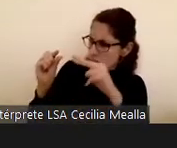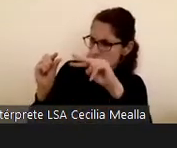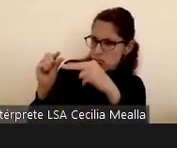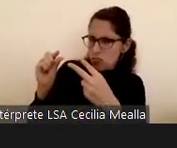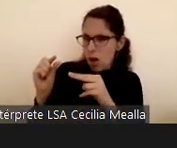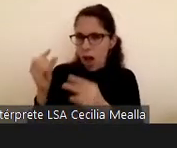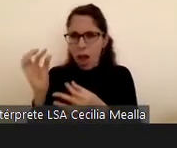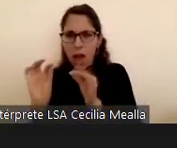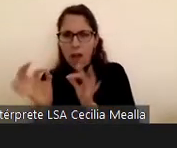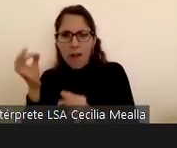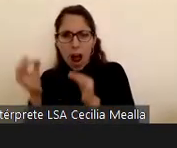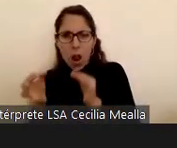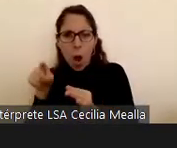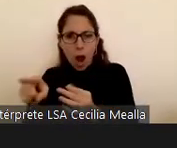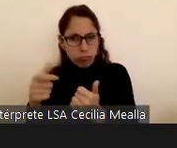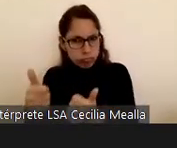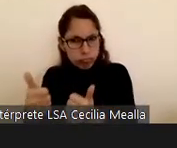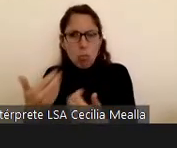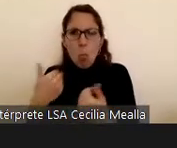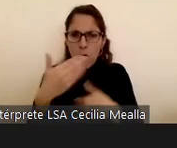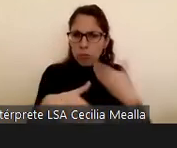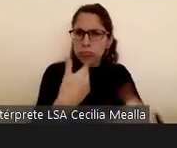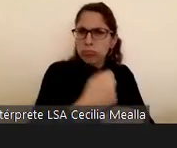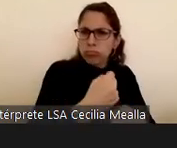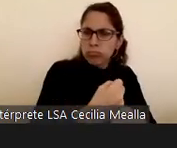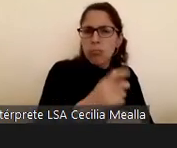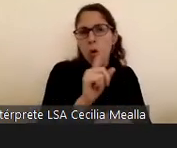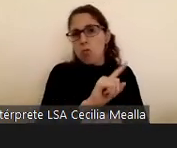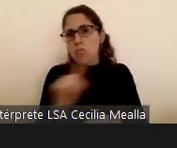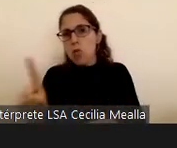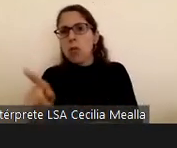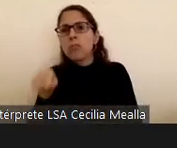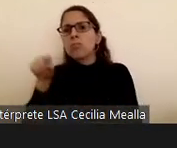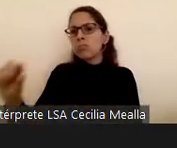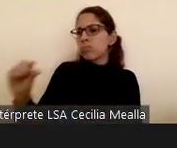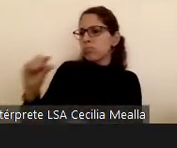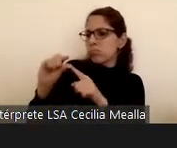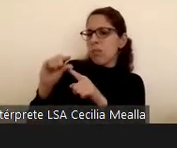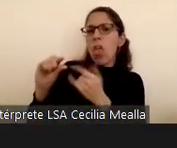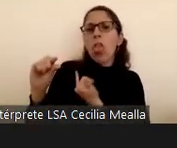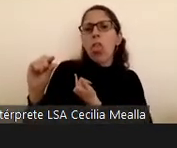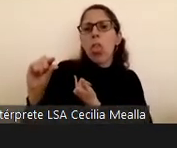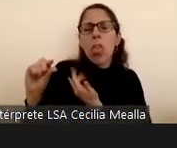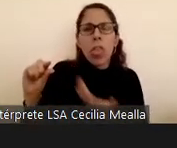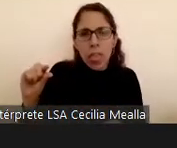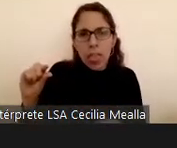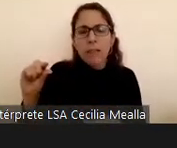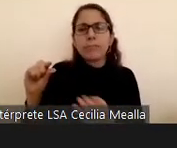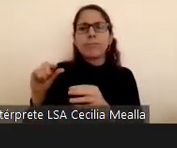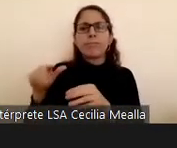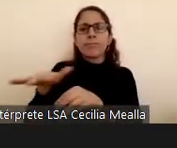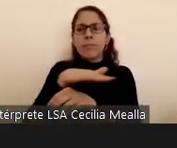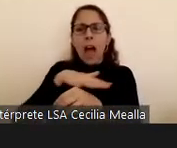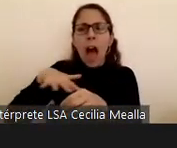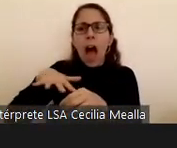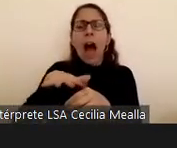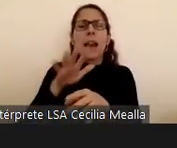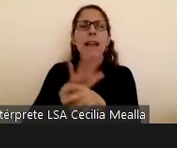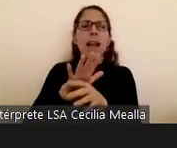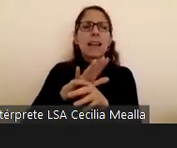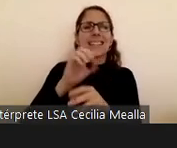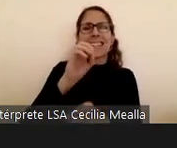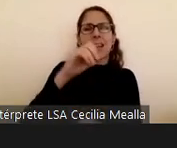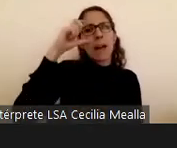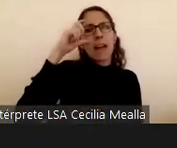muestra es una muestra de un área normalmente estéril o de un área normalmente colonizada,